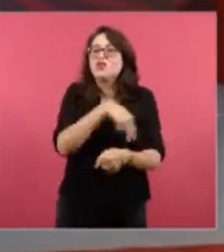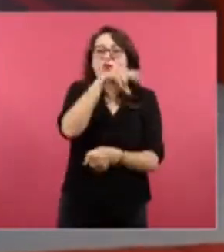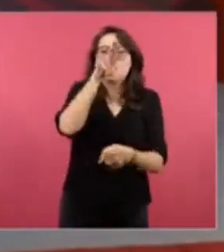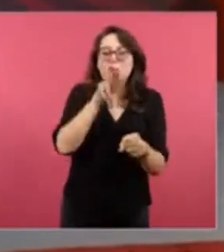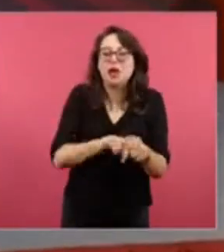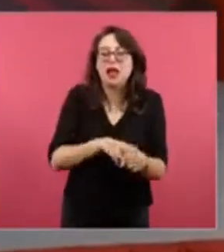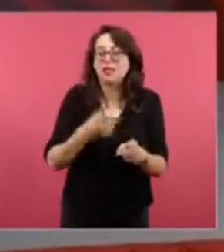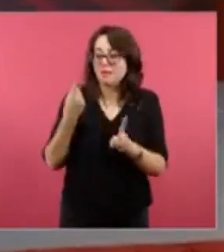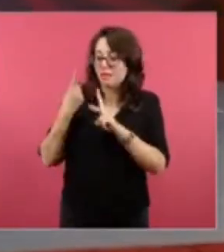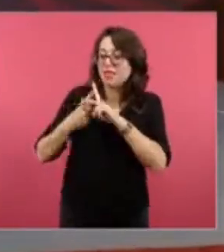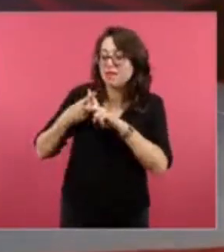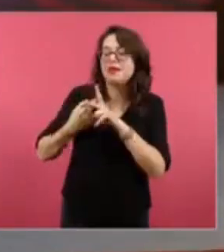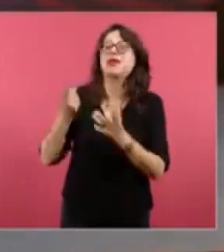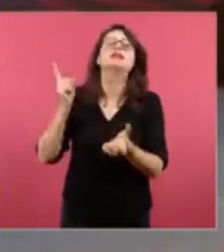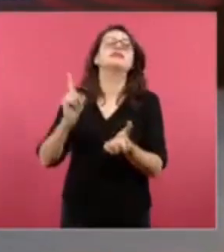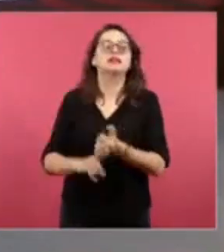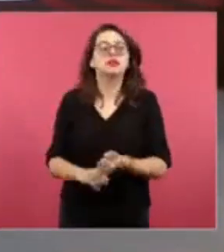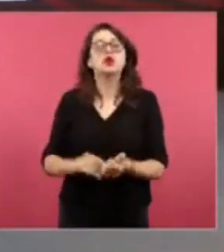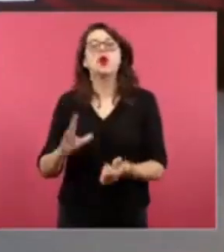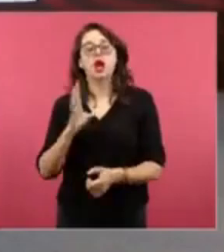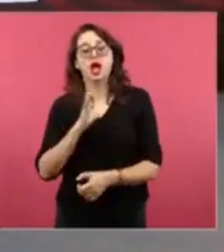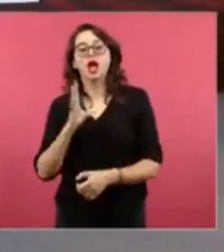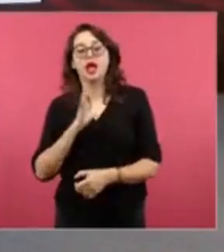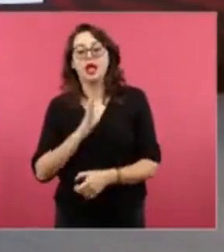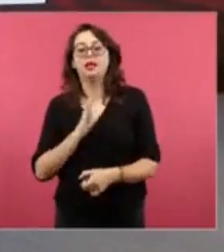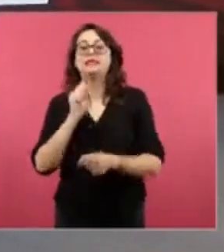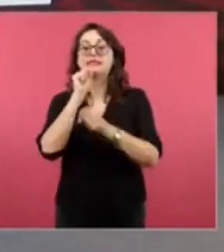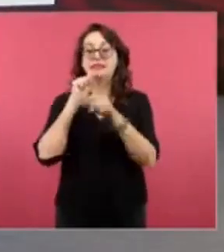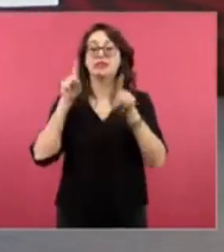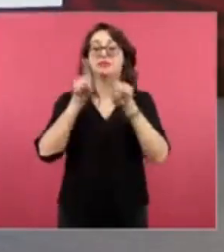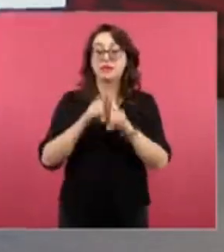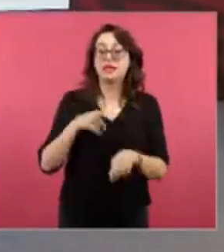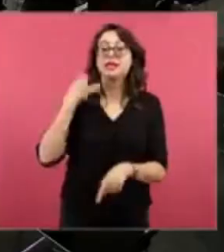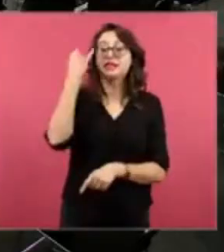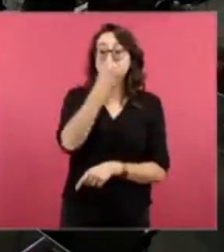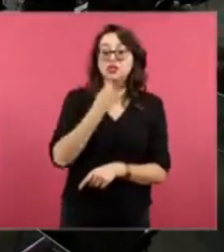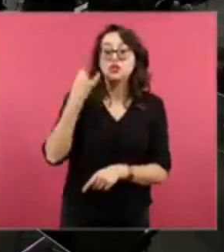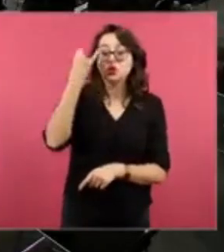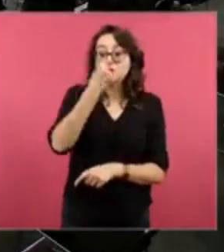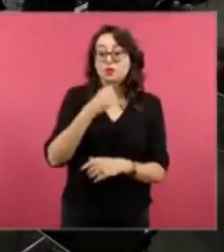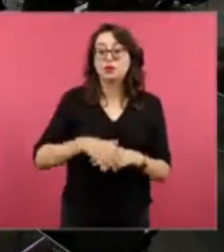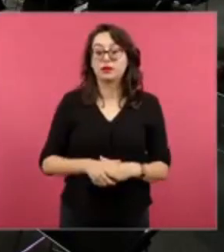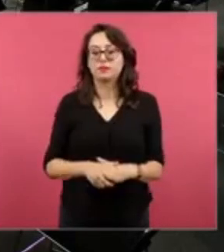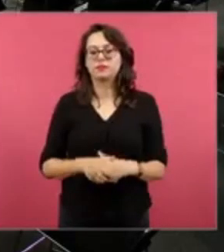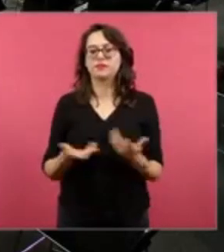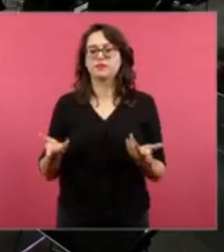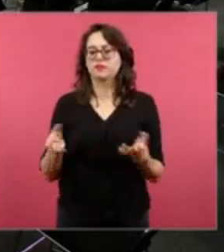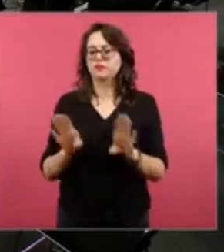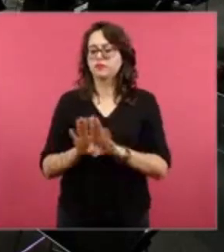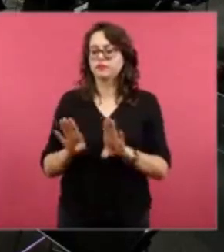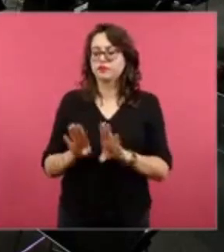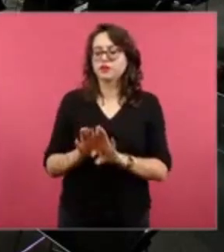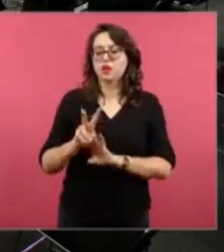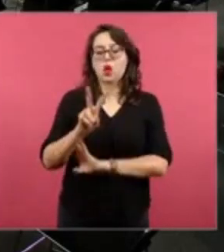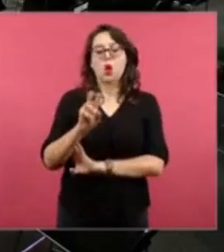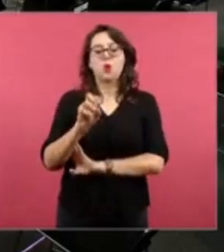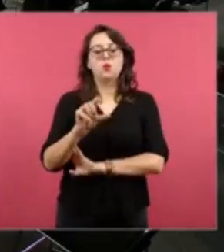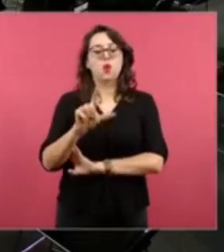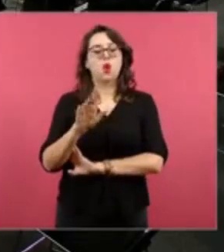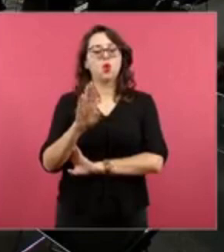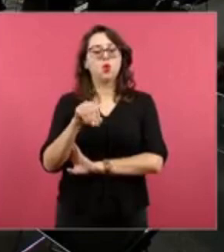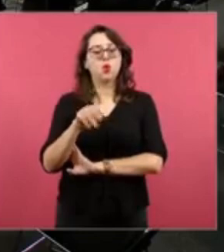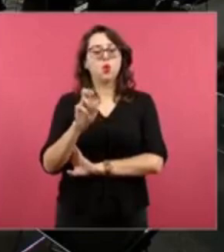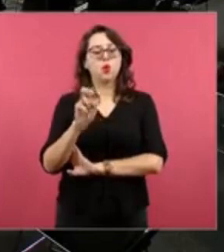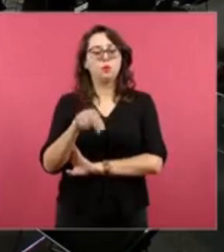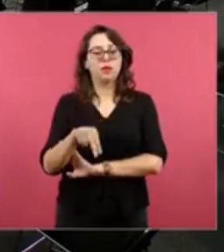están. Y partimos de lenguajes. ¿Sí? El volumen es la cantidad de espacio que ocupa un cuerpo, esa